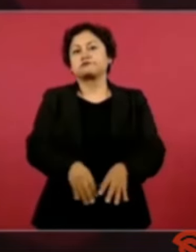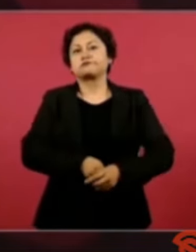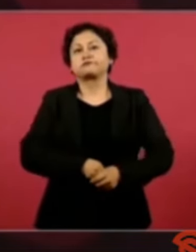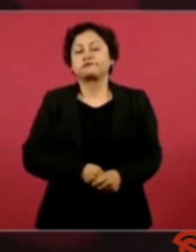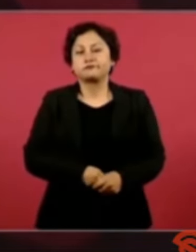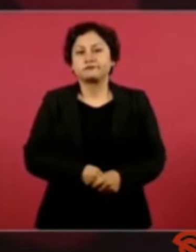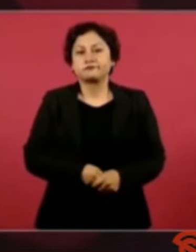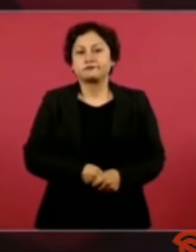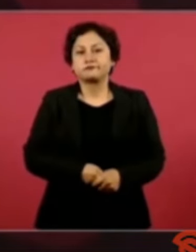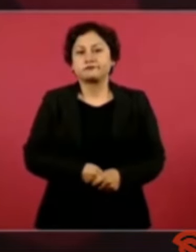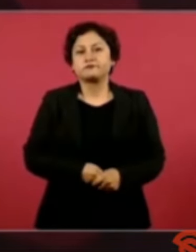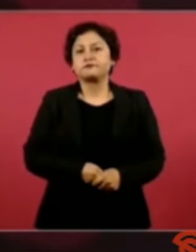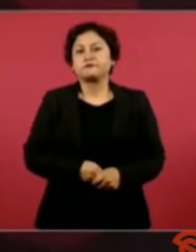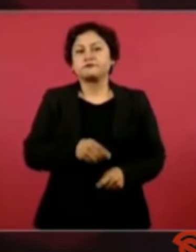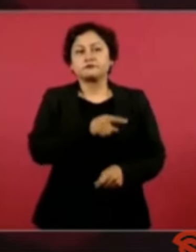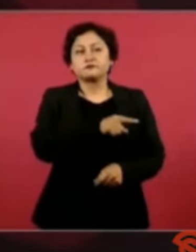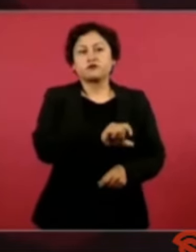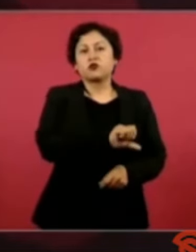¿Quién le ganó?